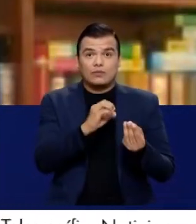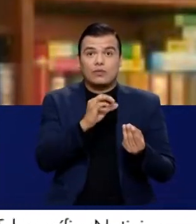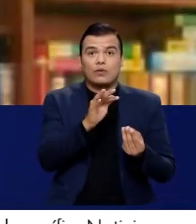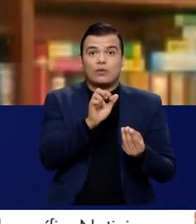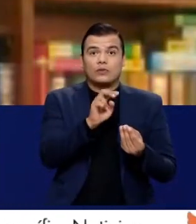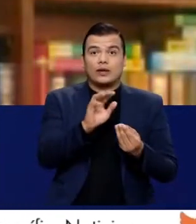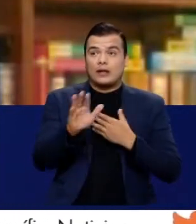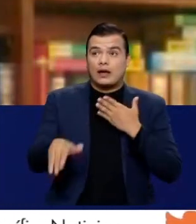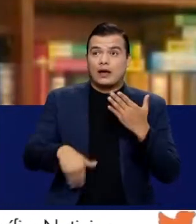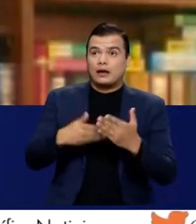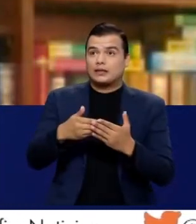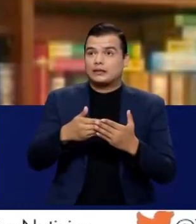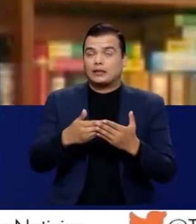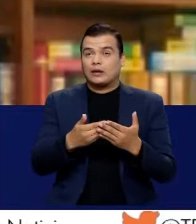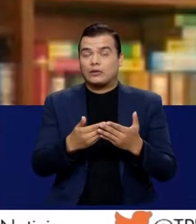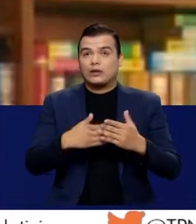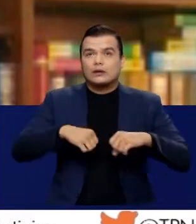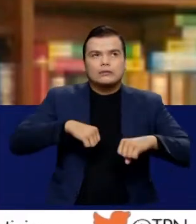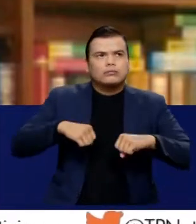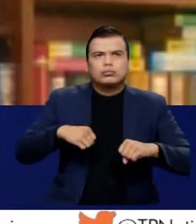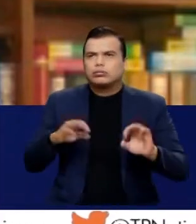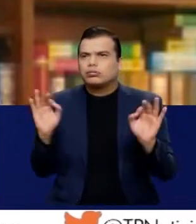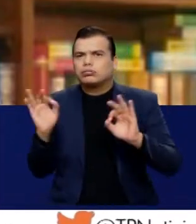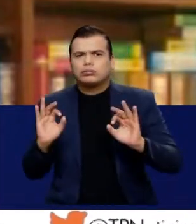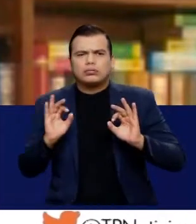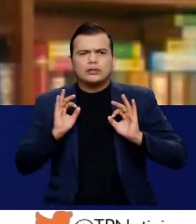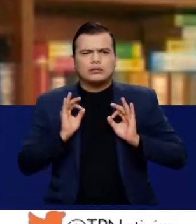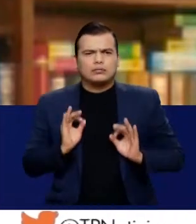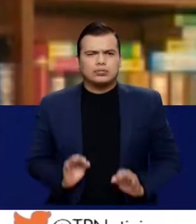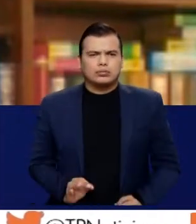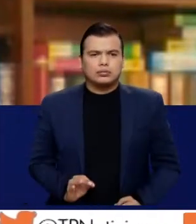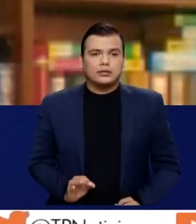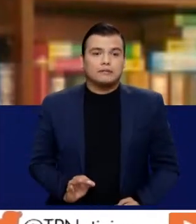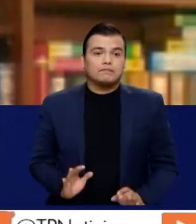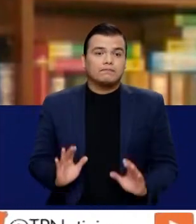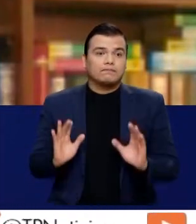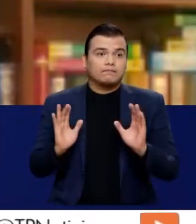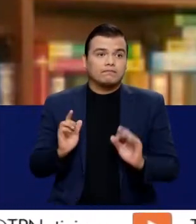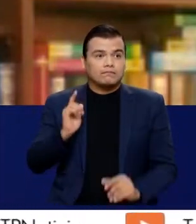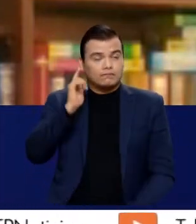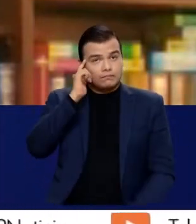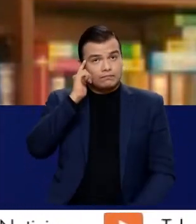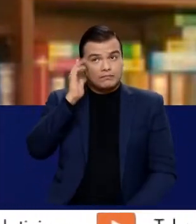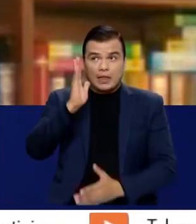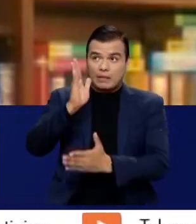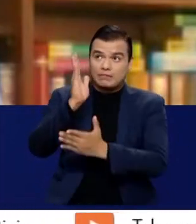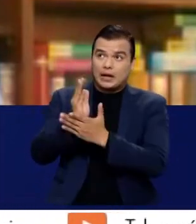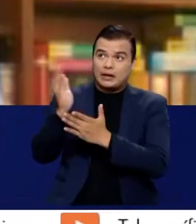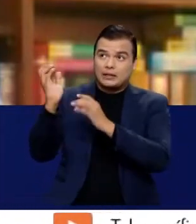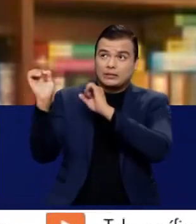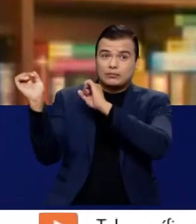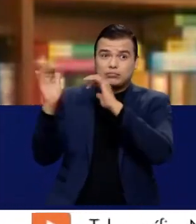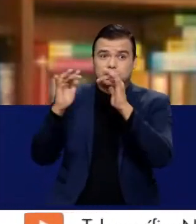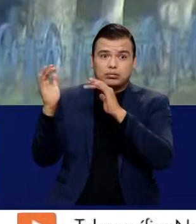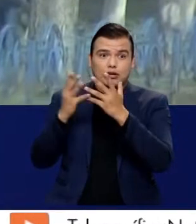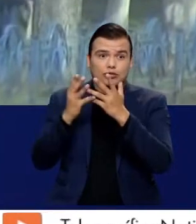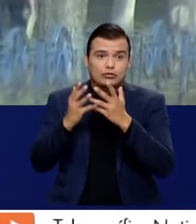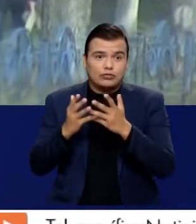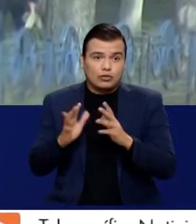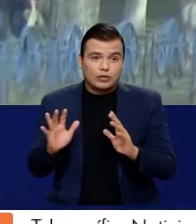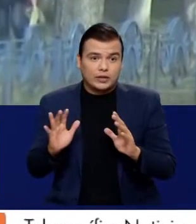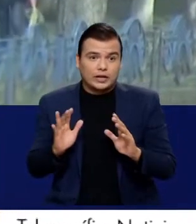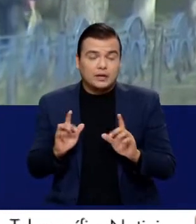y yo veo la situación muy crítica claramente nosotros queremos hacer todo lo posible para evitar la guerra a gran escala